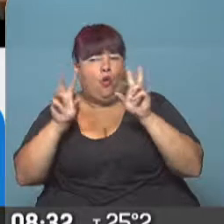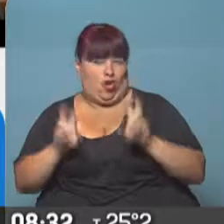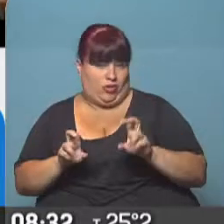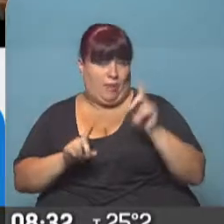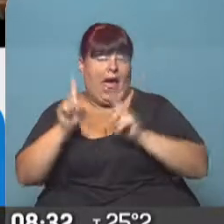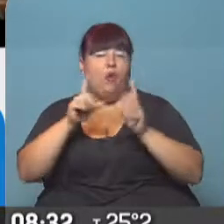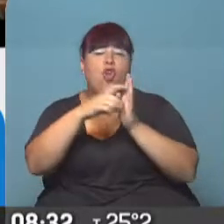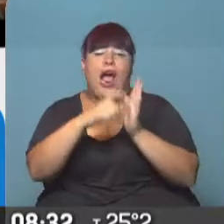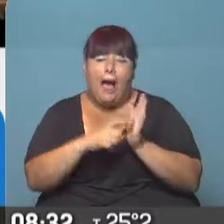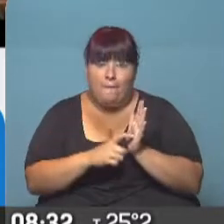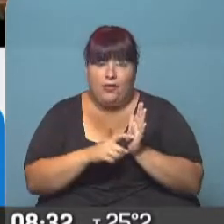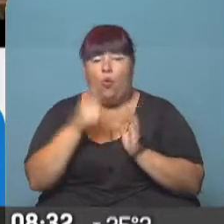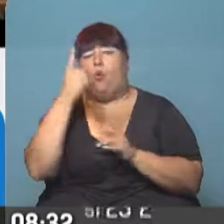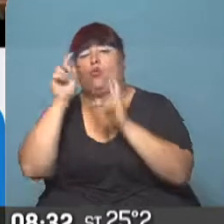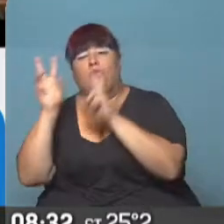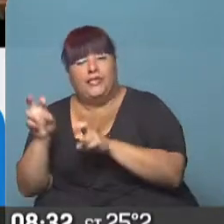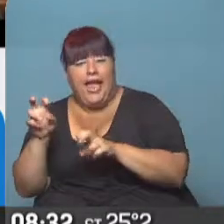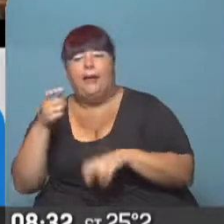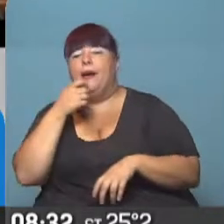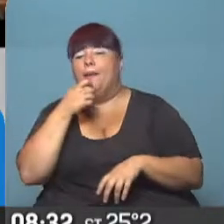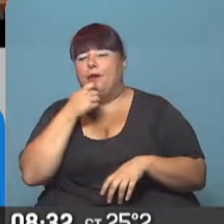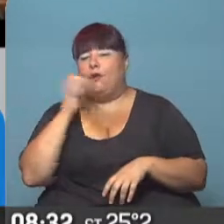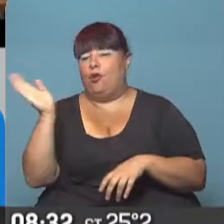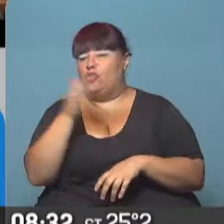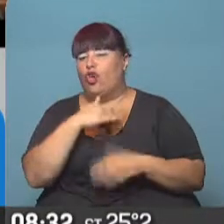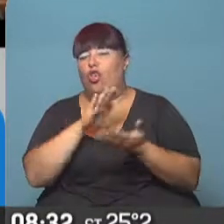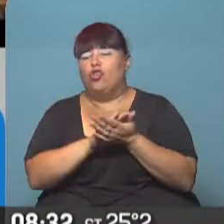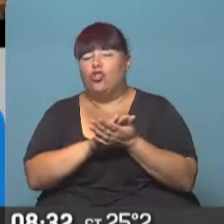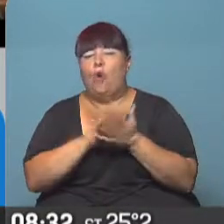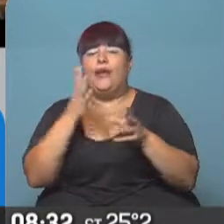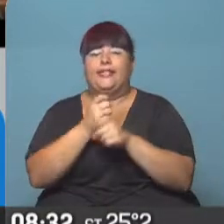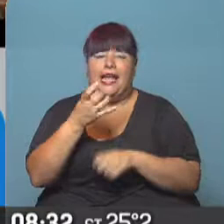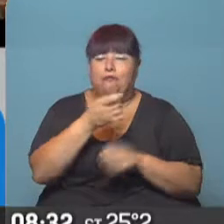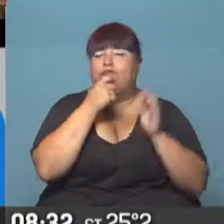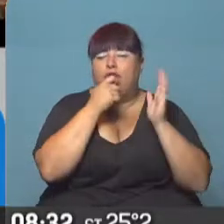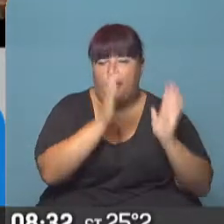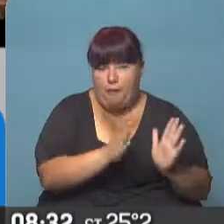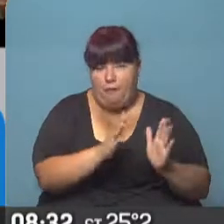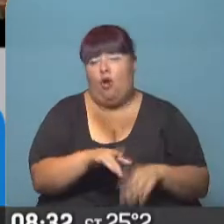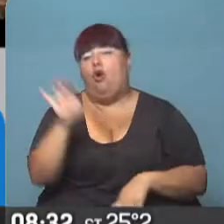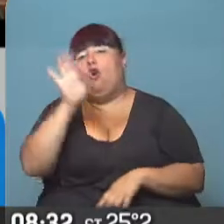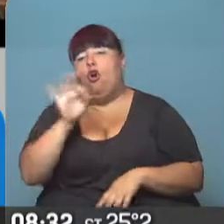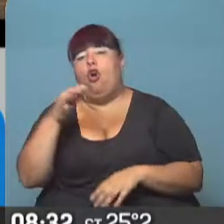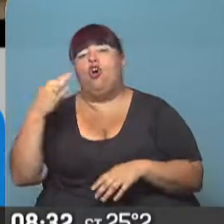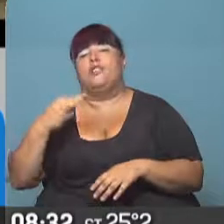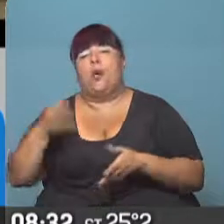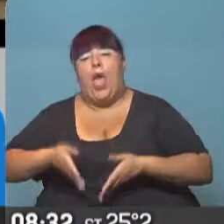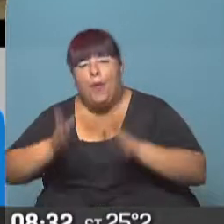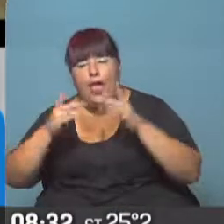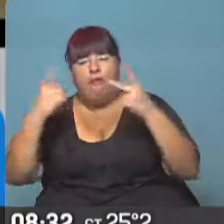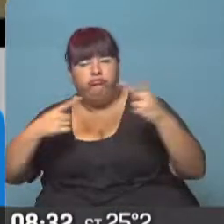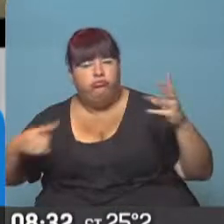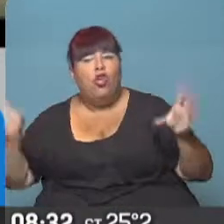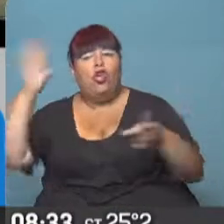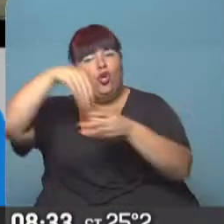varios capítulos que conciernen a un solo tema, como todo lo relacionado con el transporte, por ejemplo, o con la seguridad vial, etcétera. Está